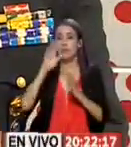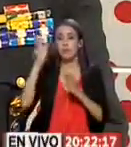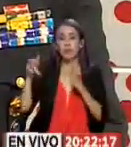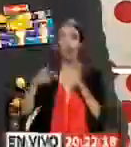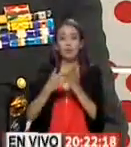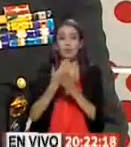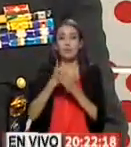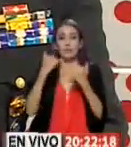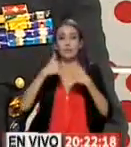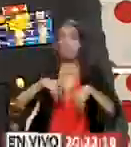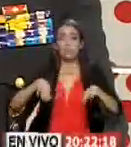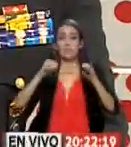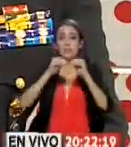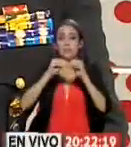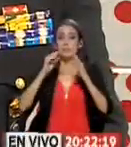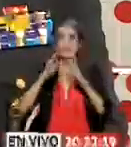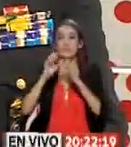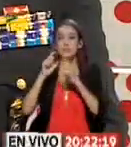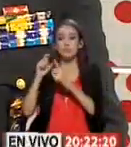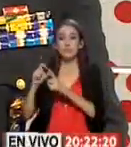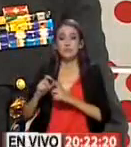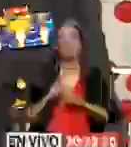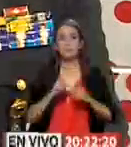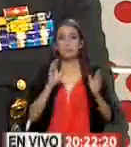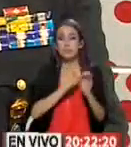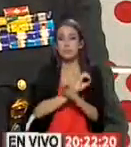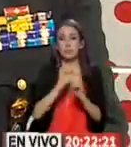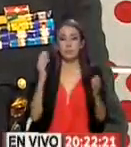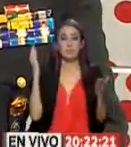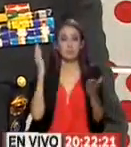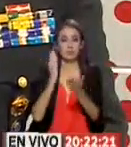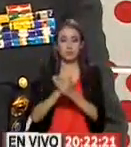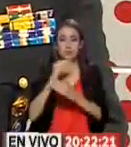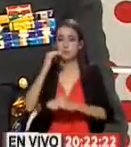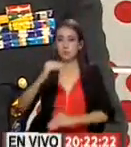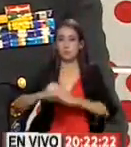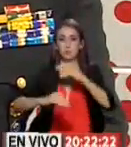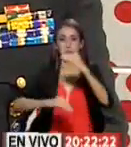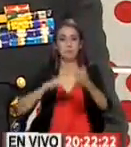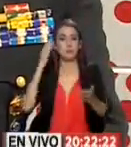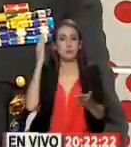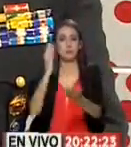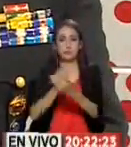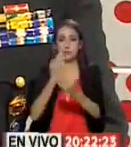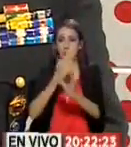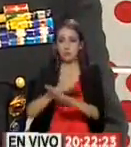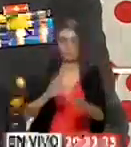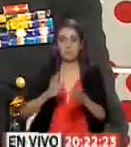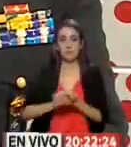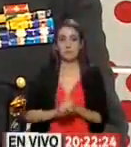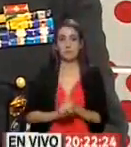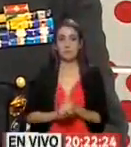Mundial, alcanzado con esas palabras de ni un paso atrás, venidas ahora para